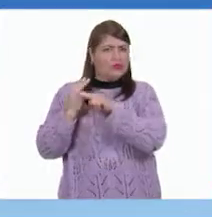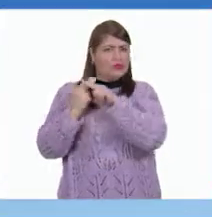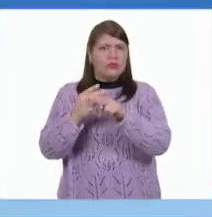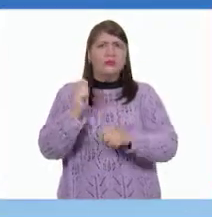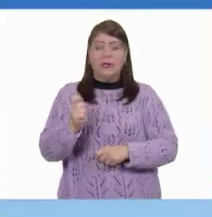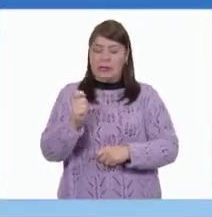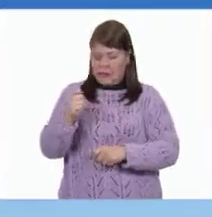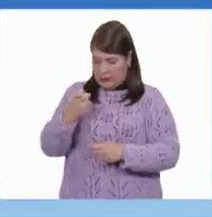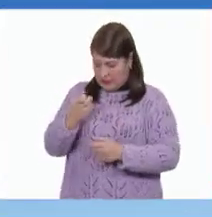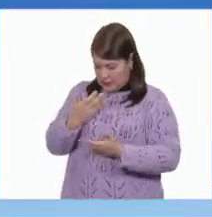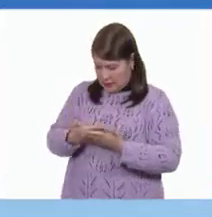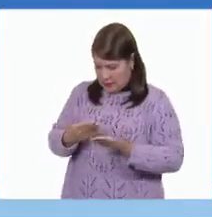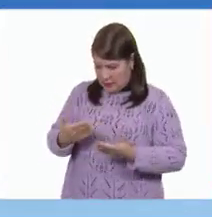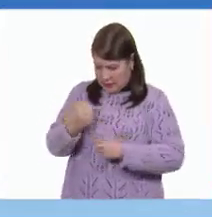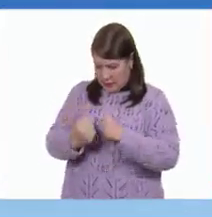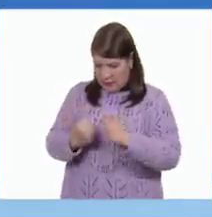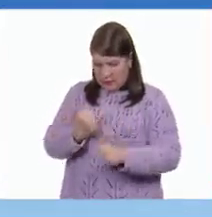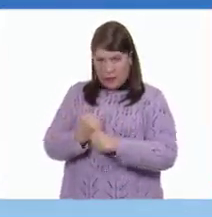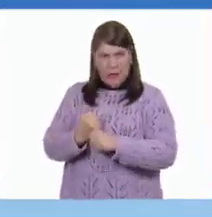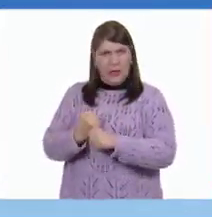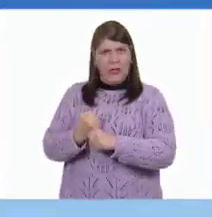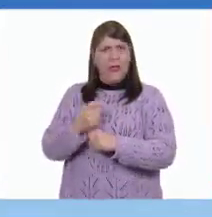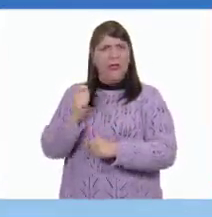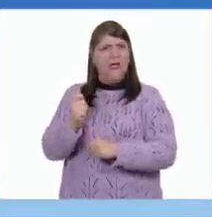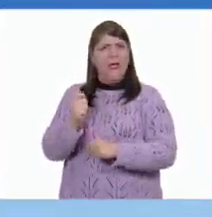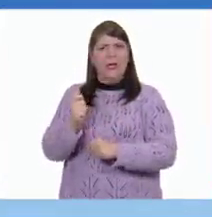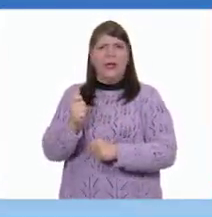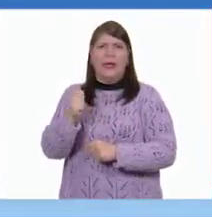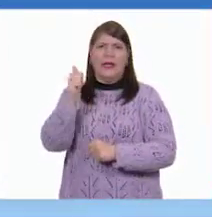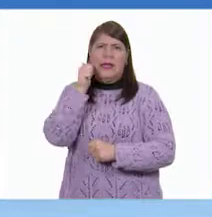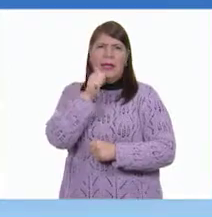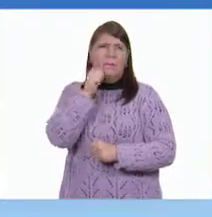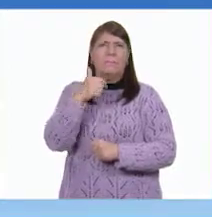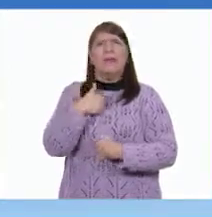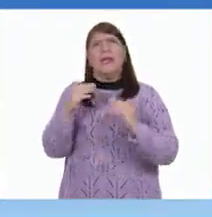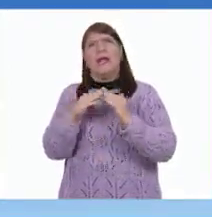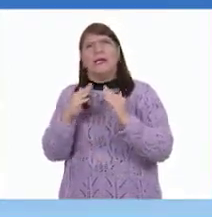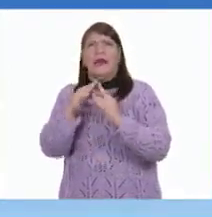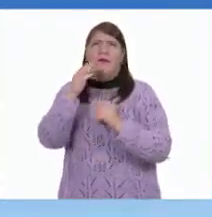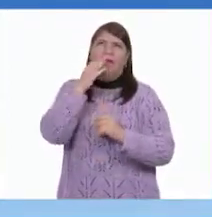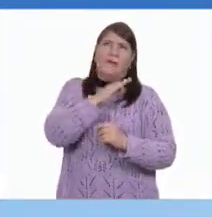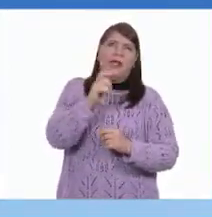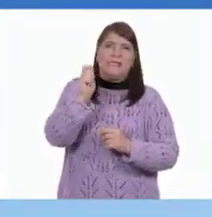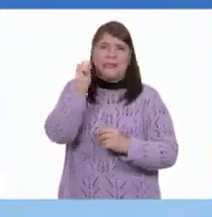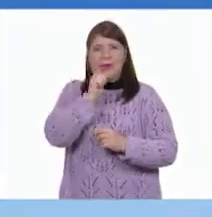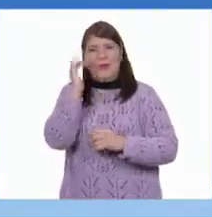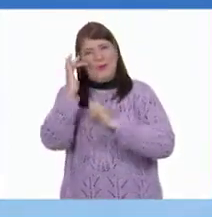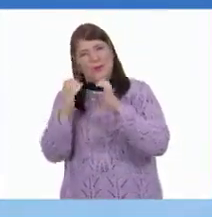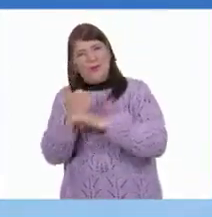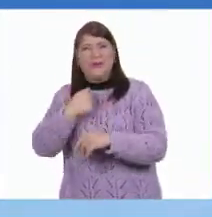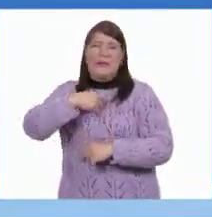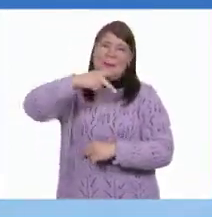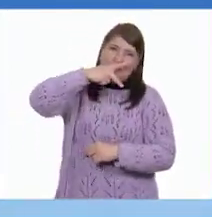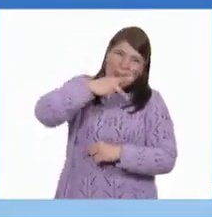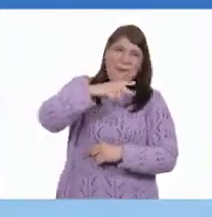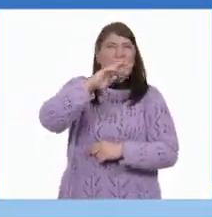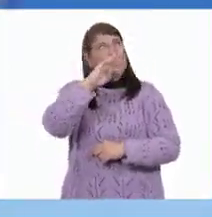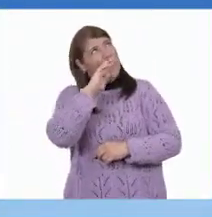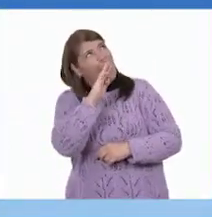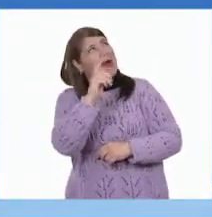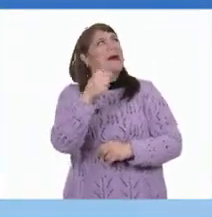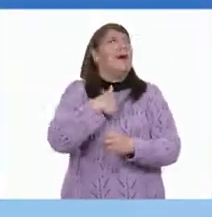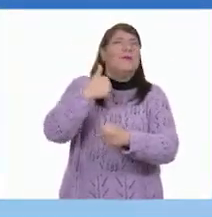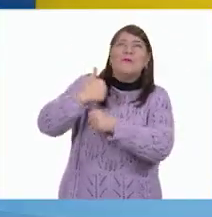Este año, maestra, en mi casa, pues todo lo festejamos. El cumpleaños de mi papá, el de mi mamá, el de mis